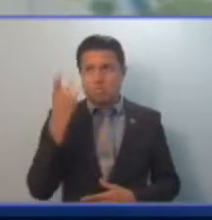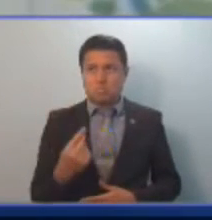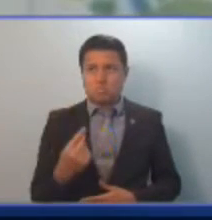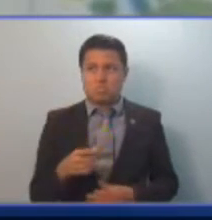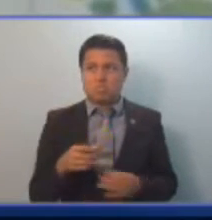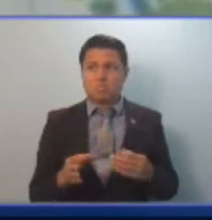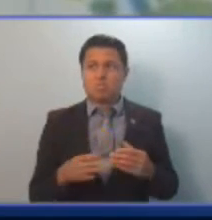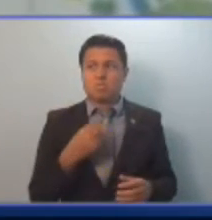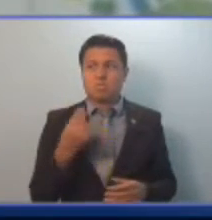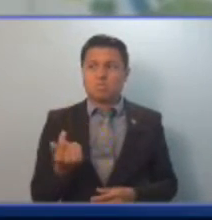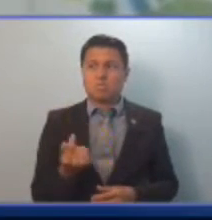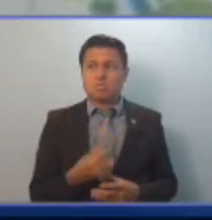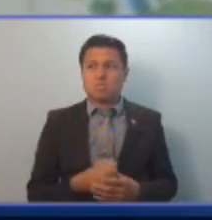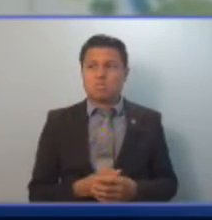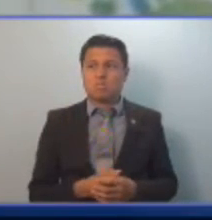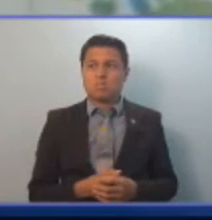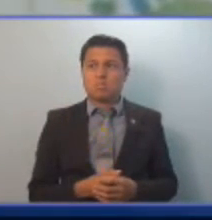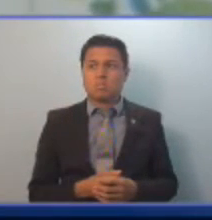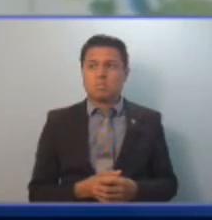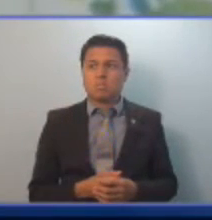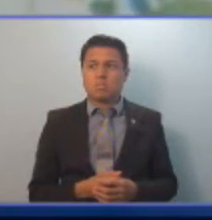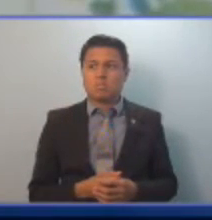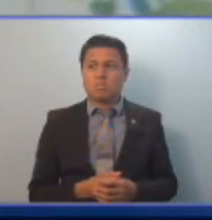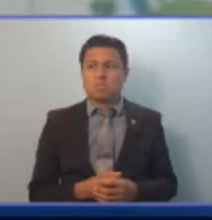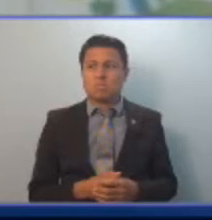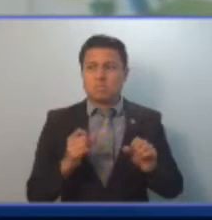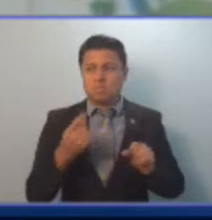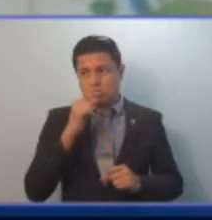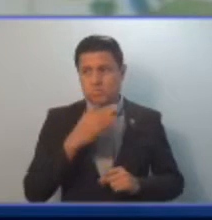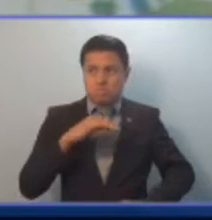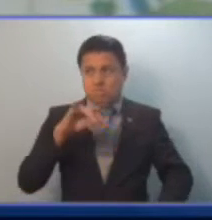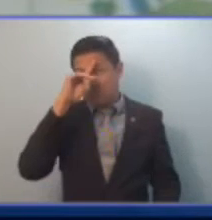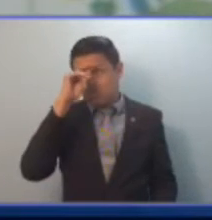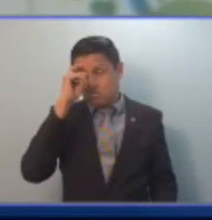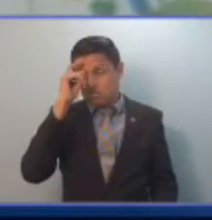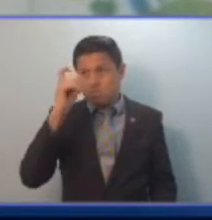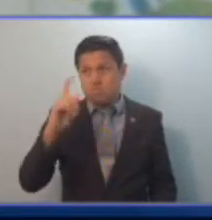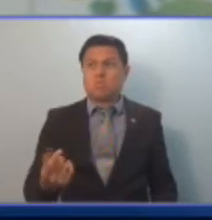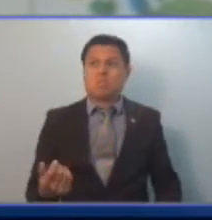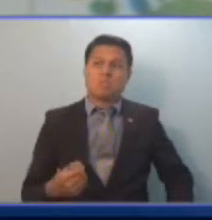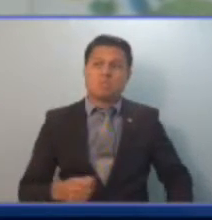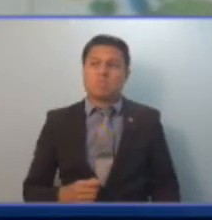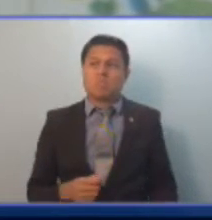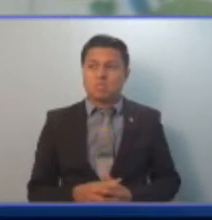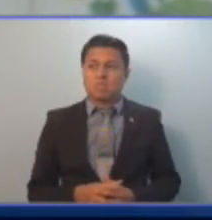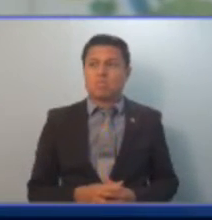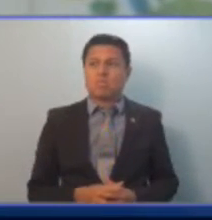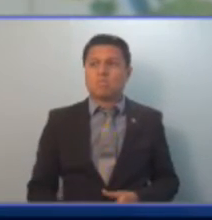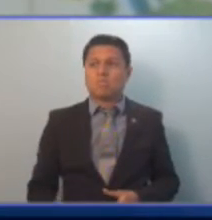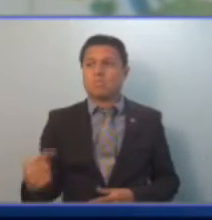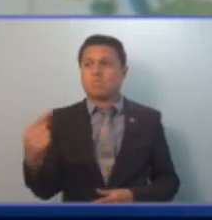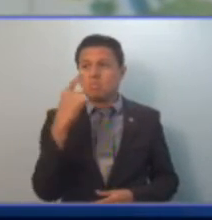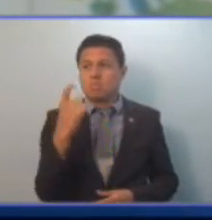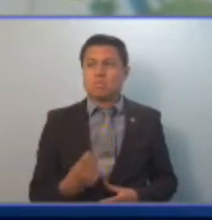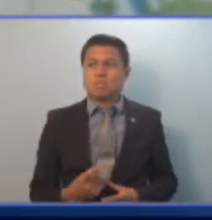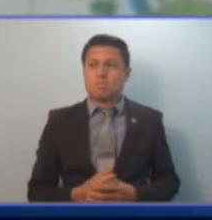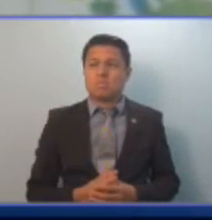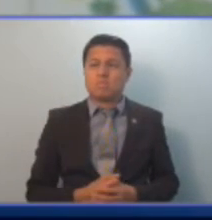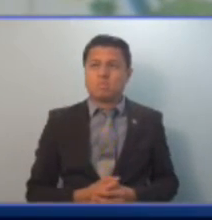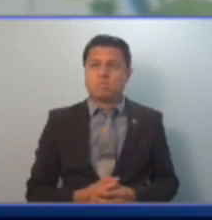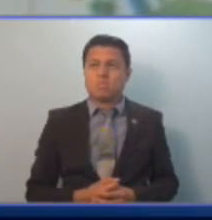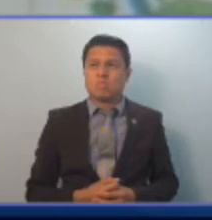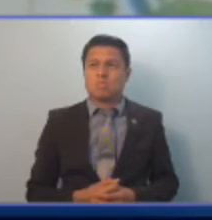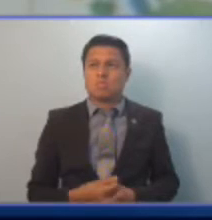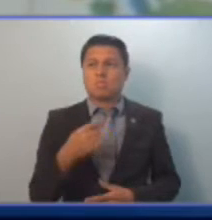siempre flota alrededor de mi trabajo, y donde vaya siempre me preguntan eso.